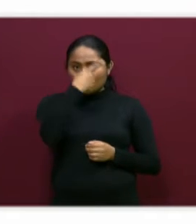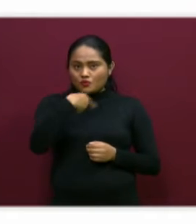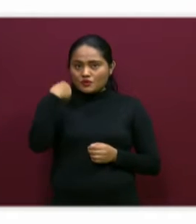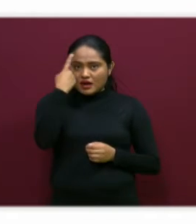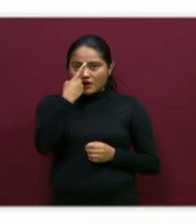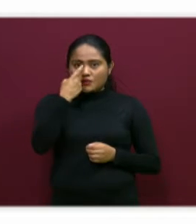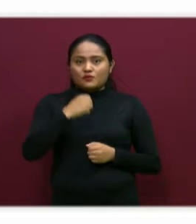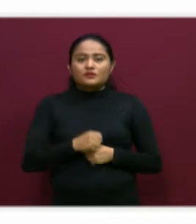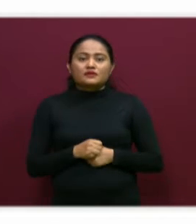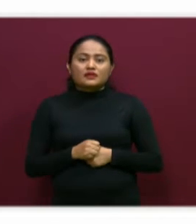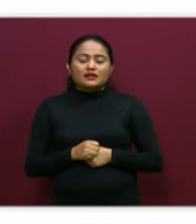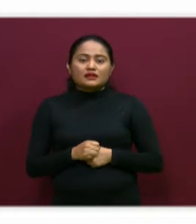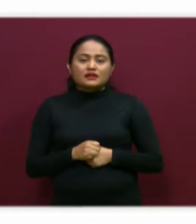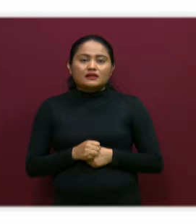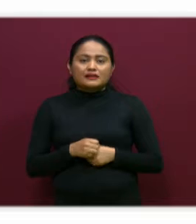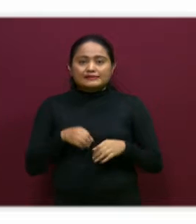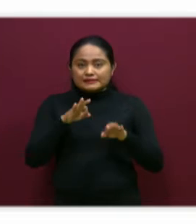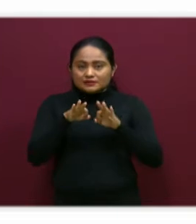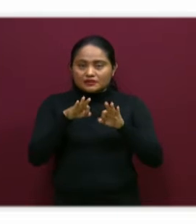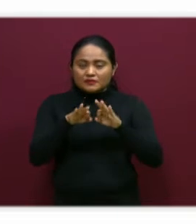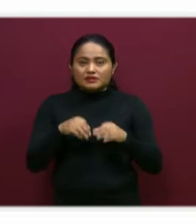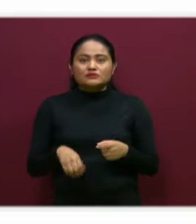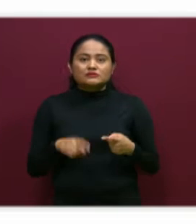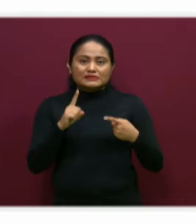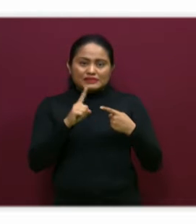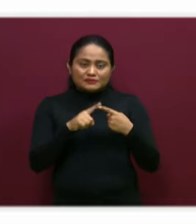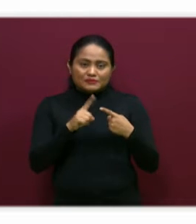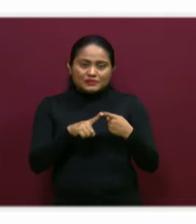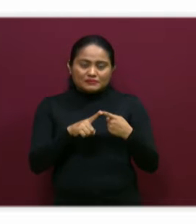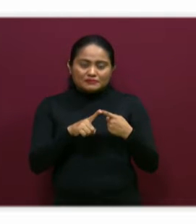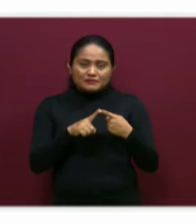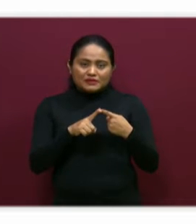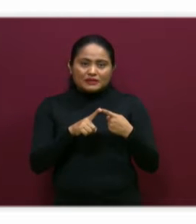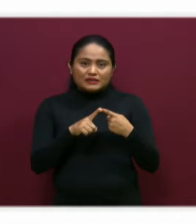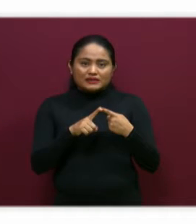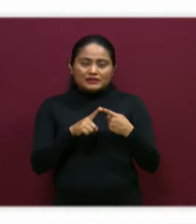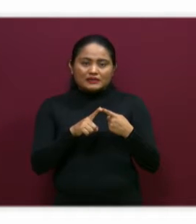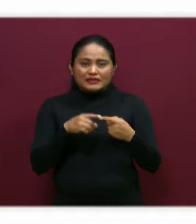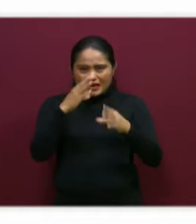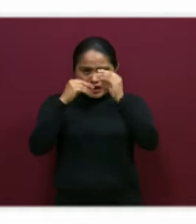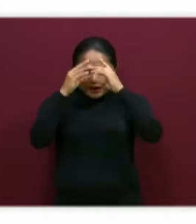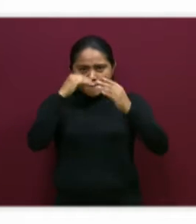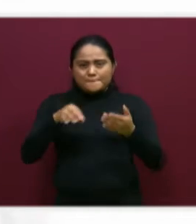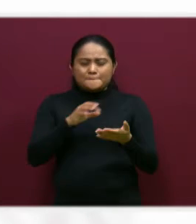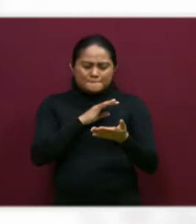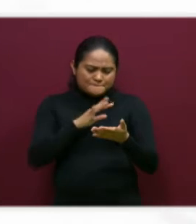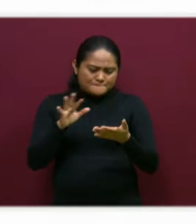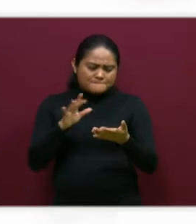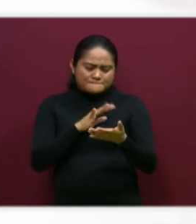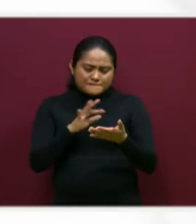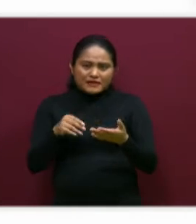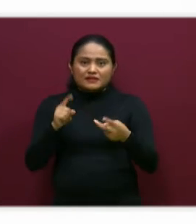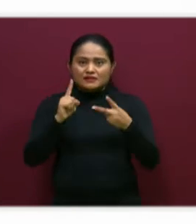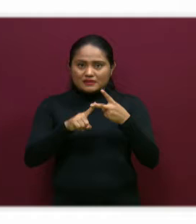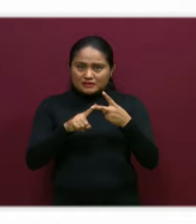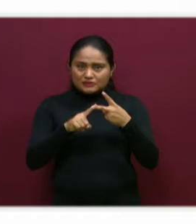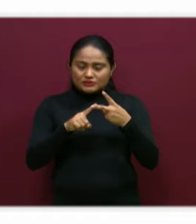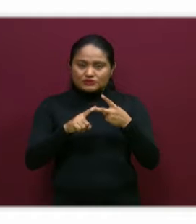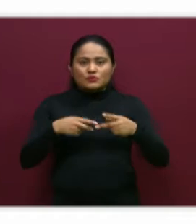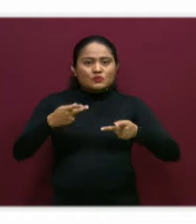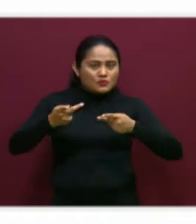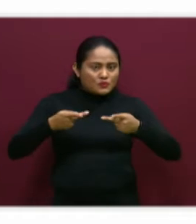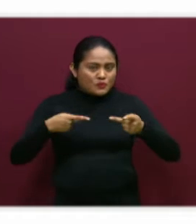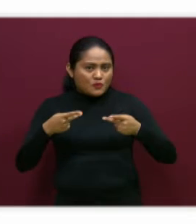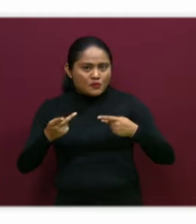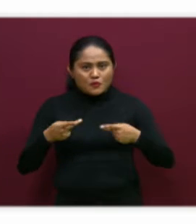repartidas la primera parte un poco teórica pero la segunda práctica y de un modo didáctico para que el niño no no no se